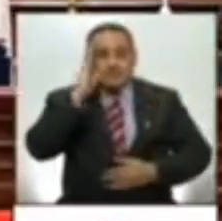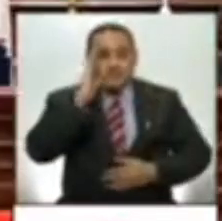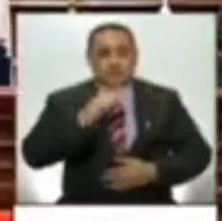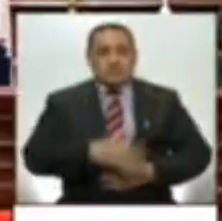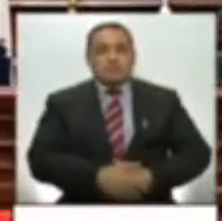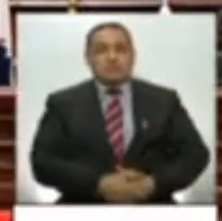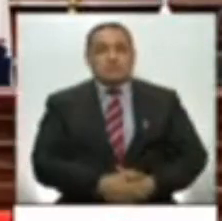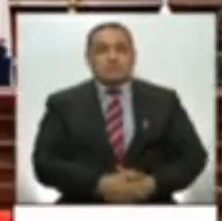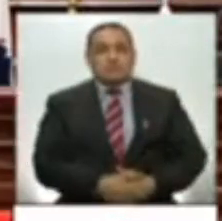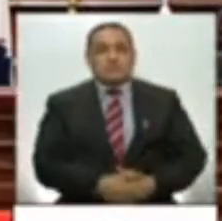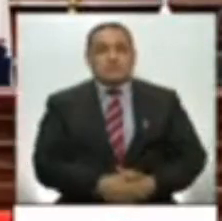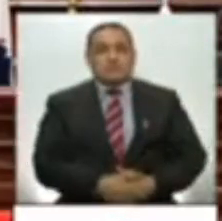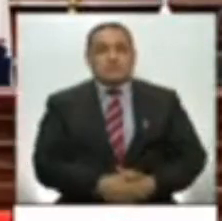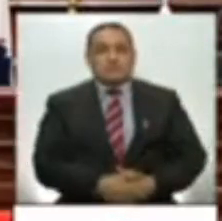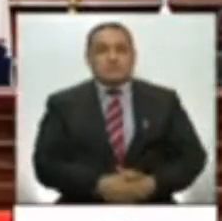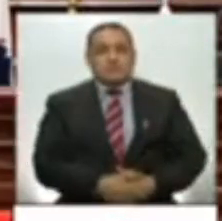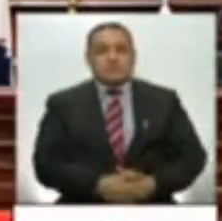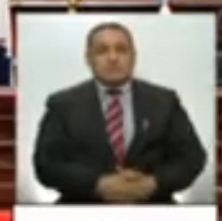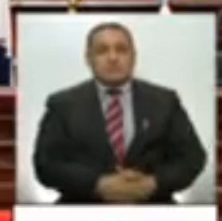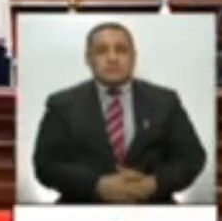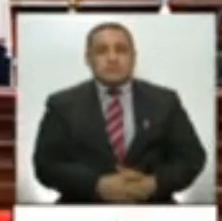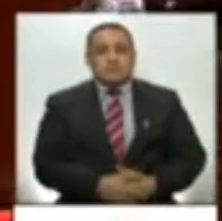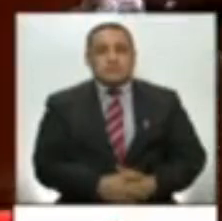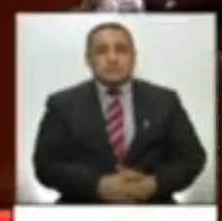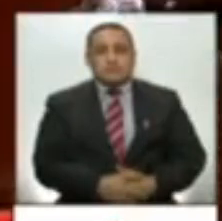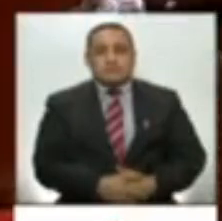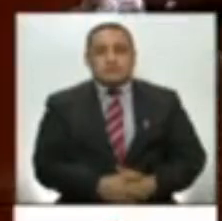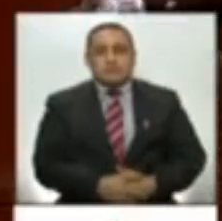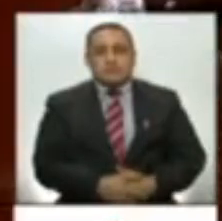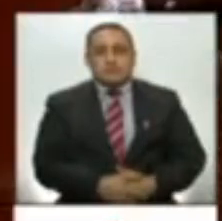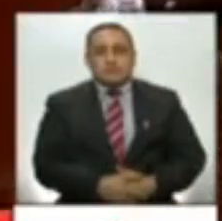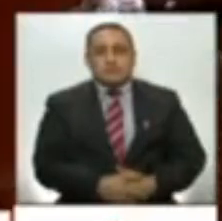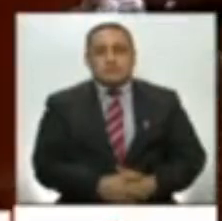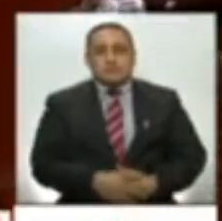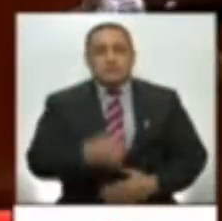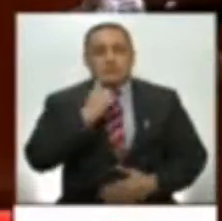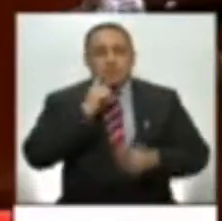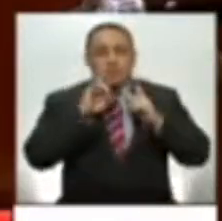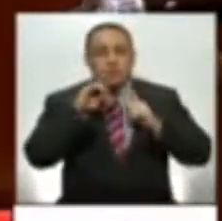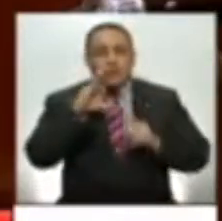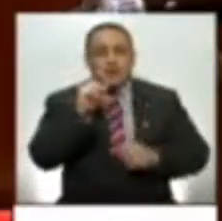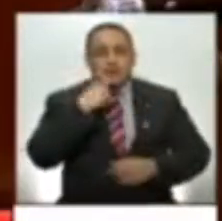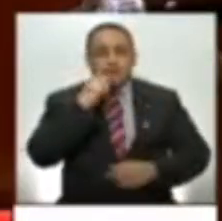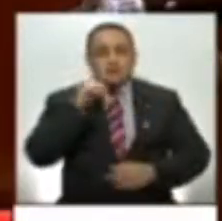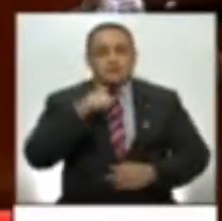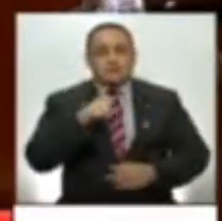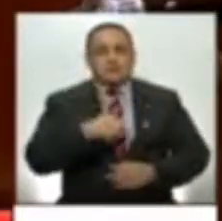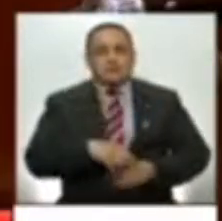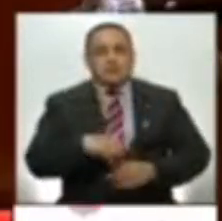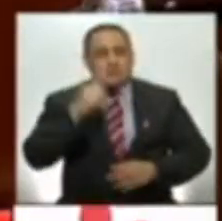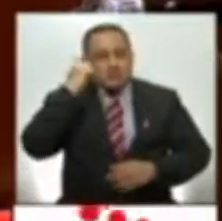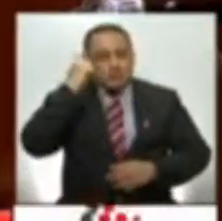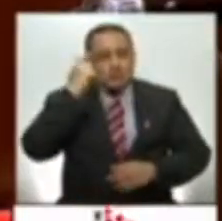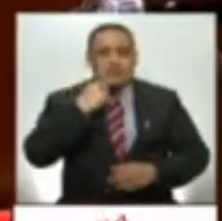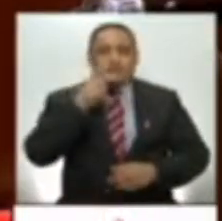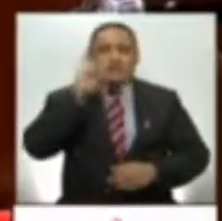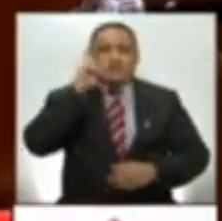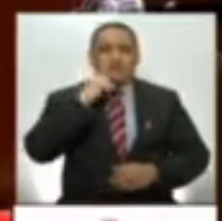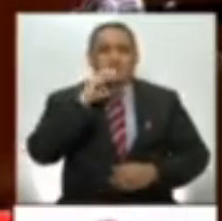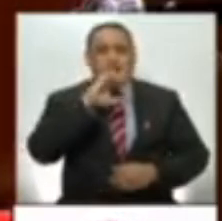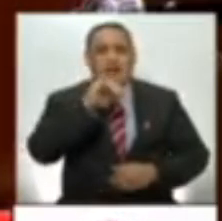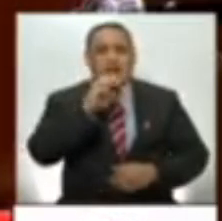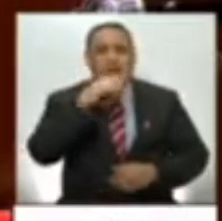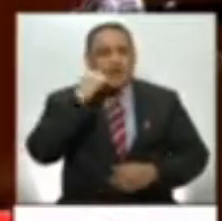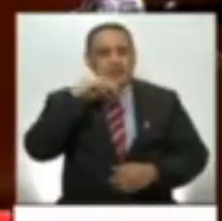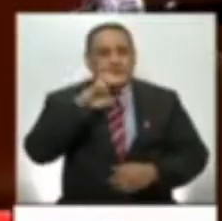calificados? Al chupis. Malchupis, Huanca, Gualarmicá, a la memoria del maestro Jaime Cerrón